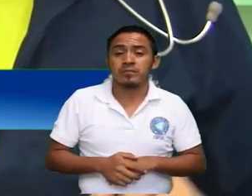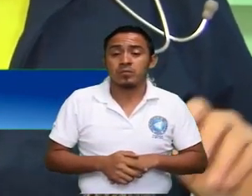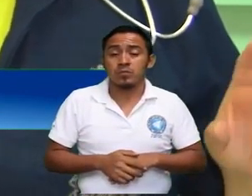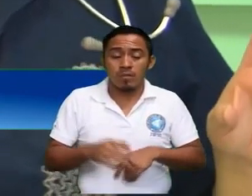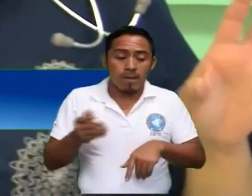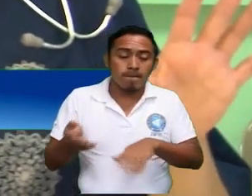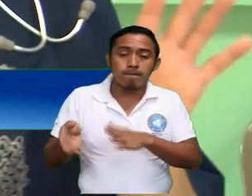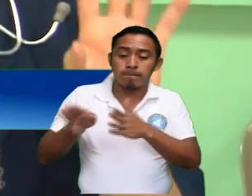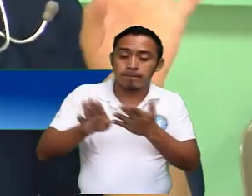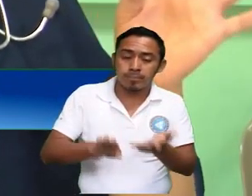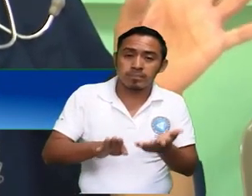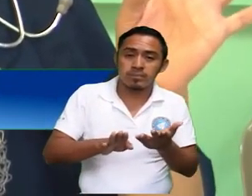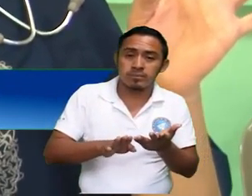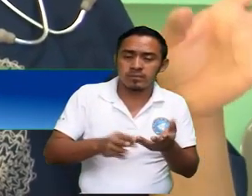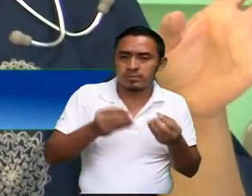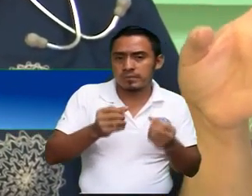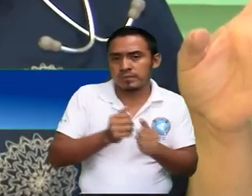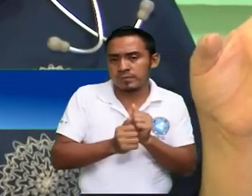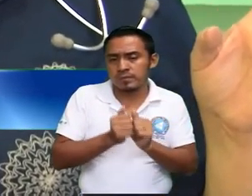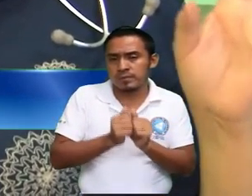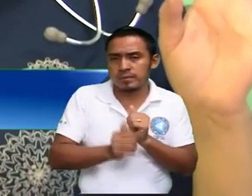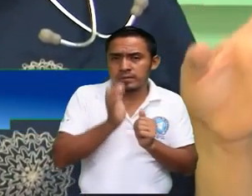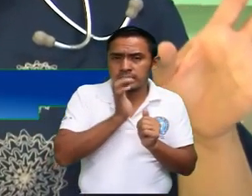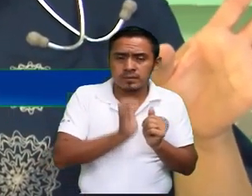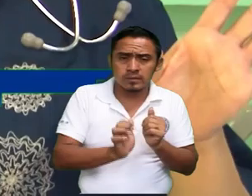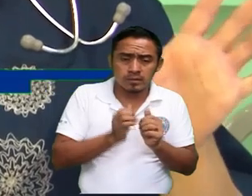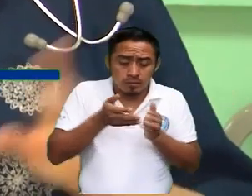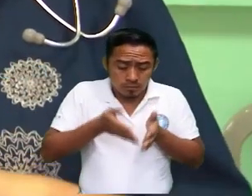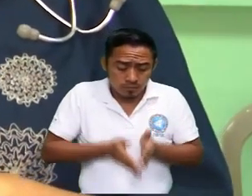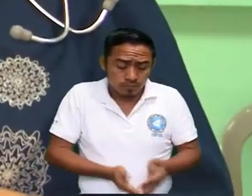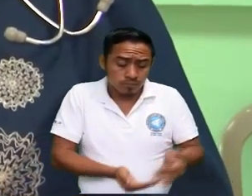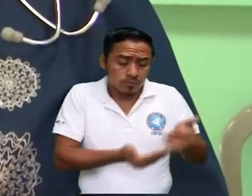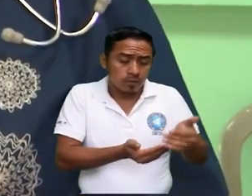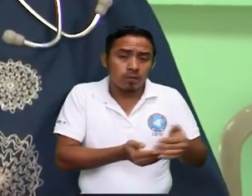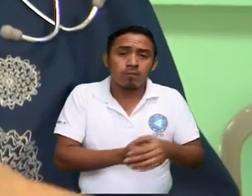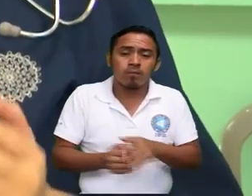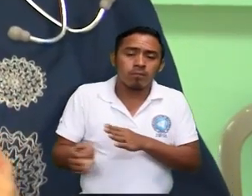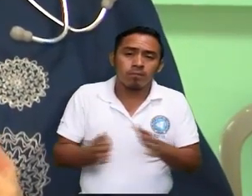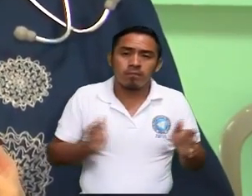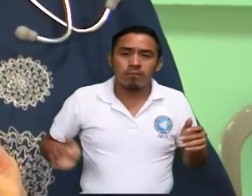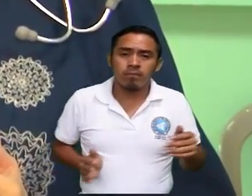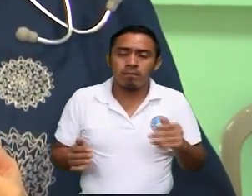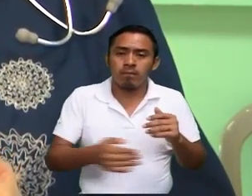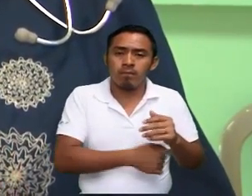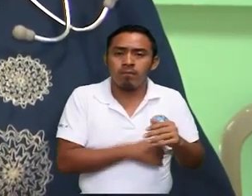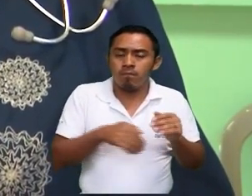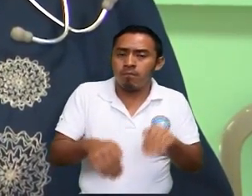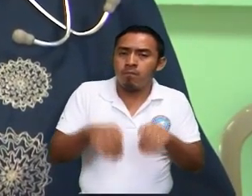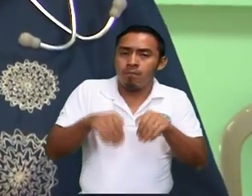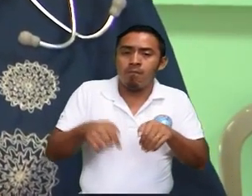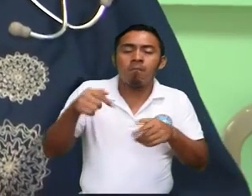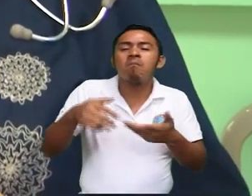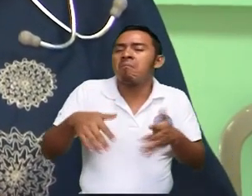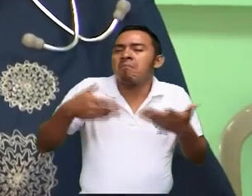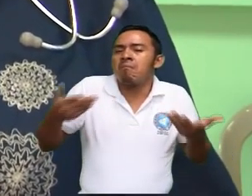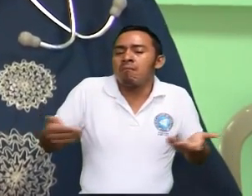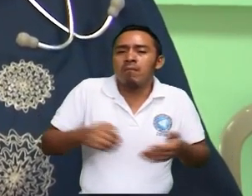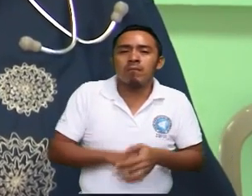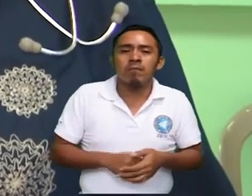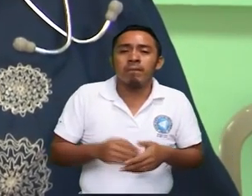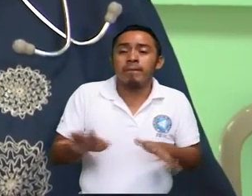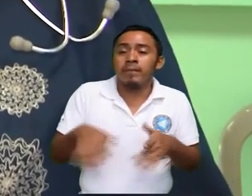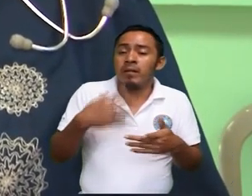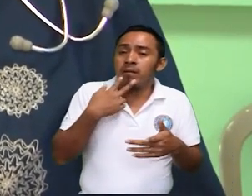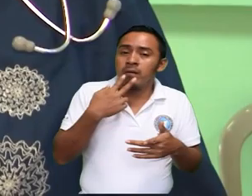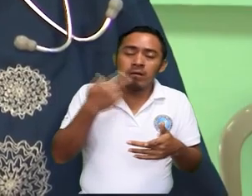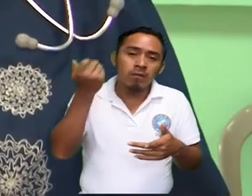temprana tiene que ver con todas las complicaciones que el niño tiene. El canguro, ¿para qué me sirve el canguro? El canguro me sirve para que no se enferme